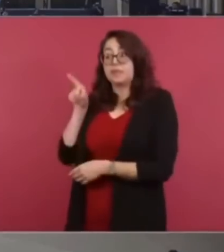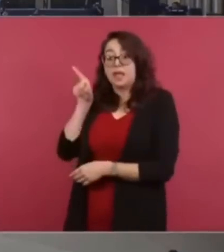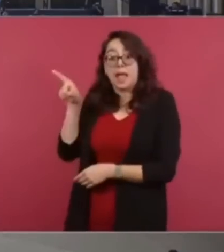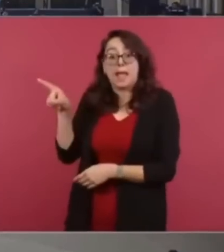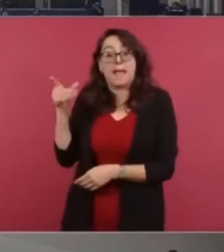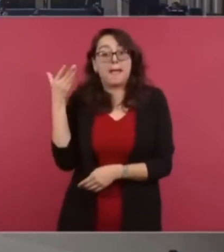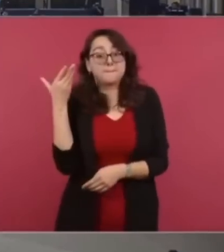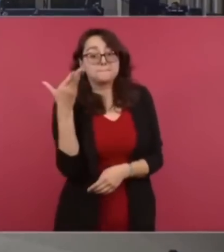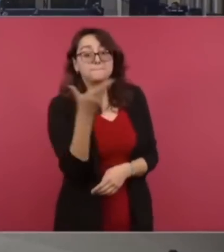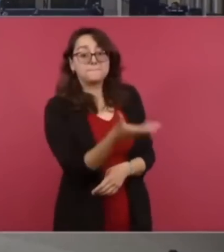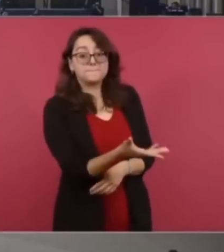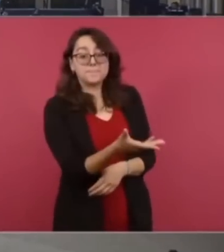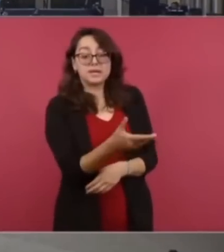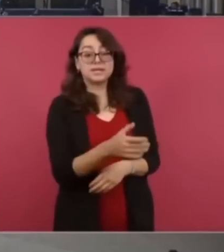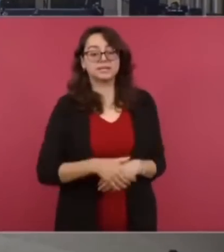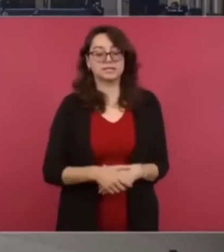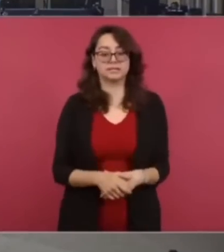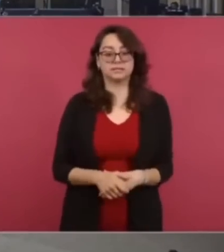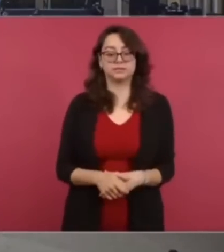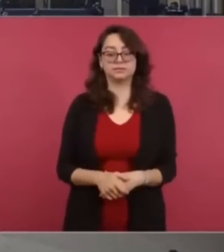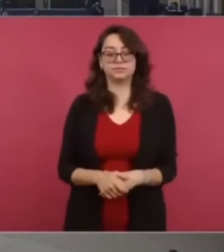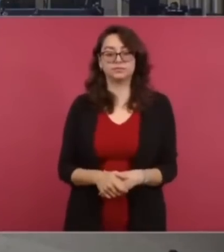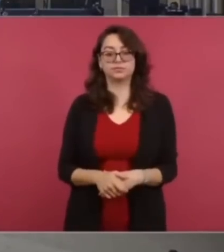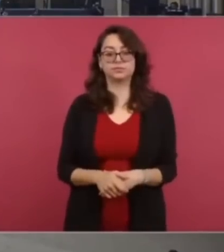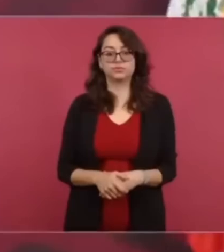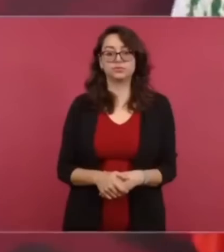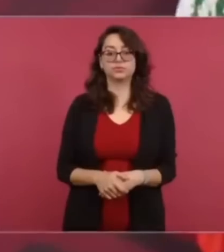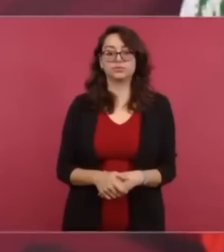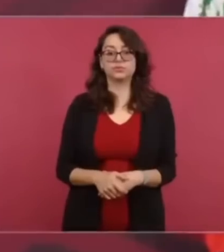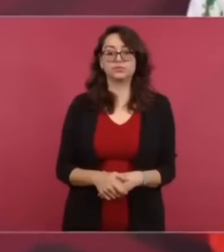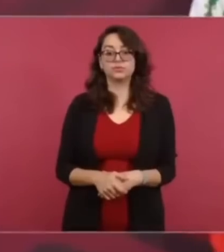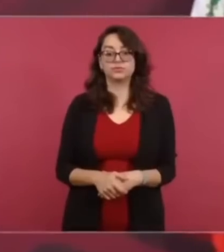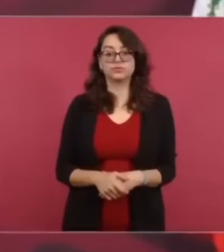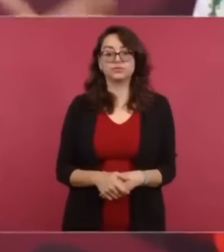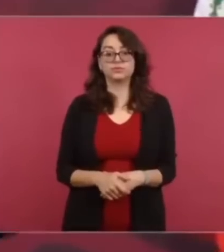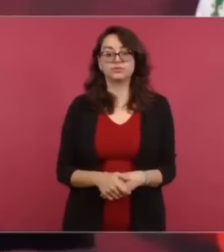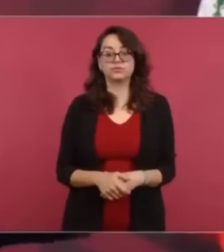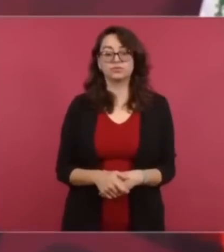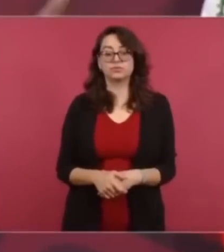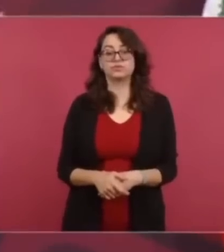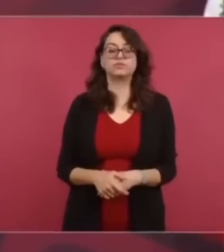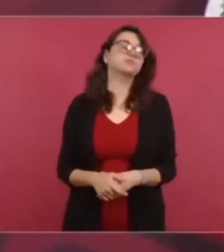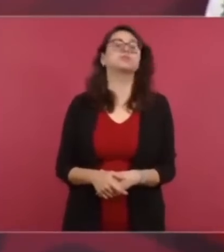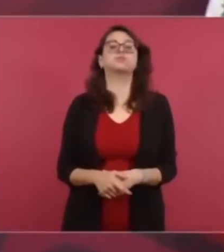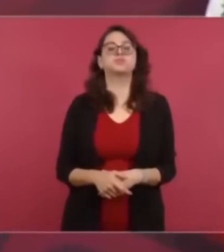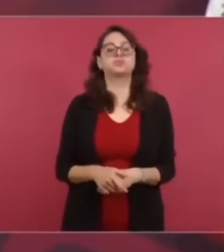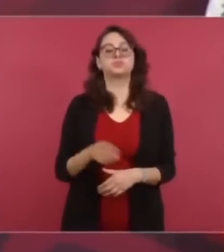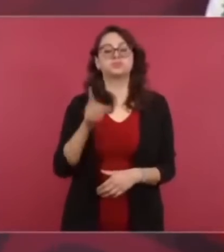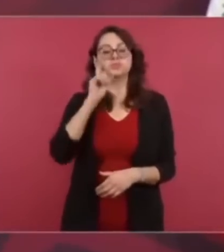la presidenta de la Corte, cuando llegan casos así, los puede entregar